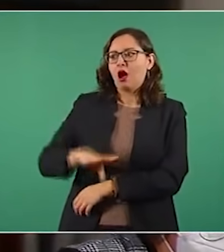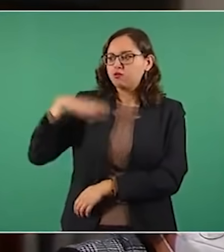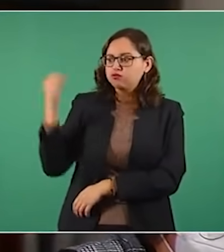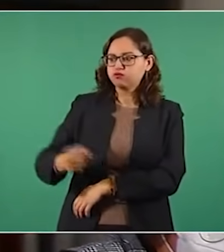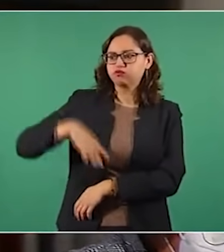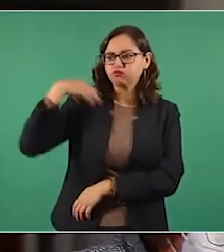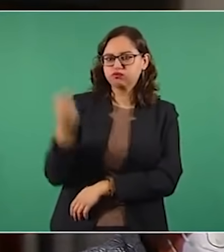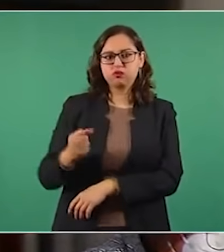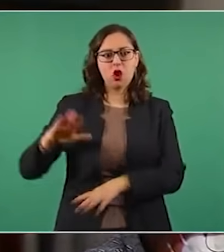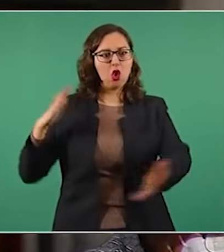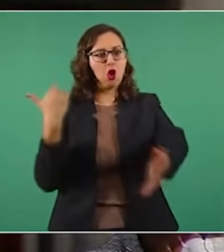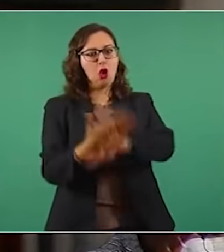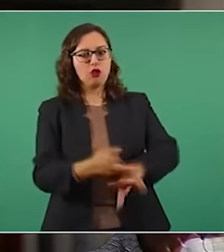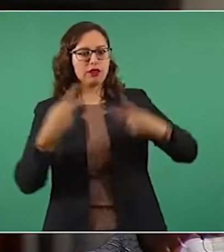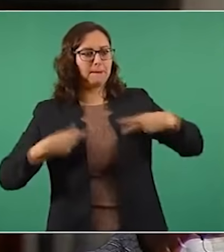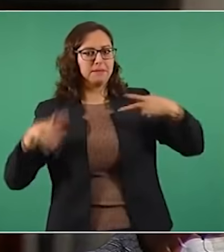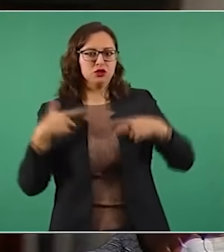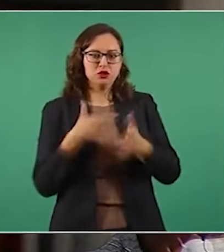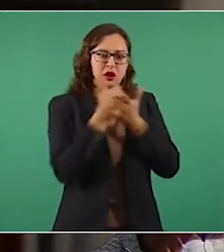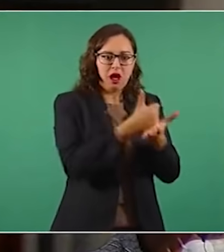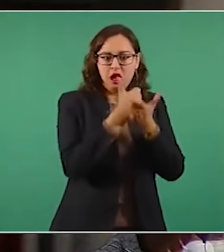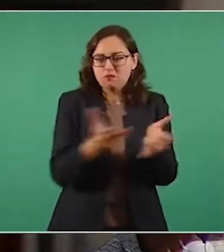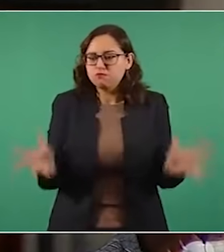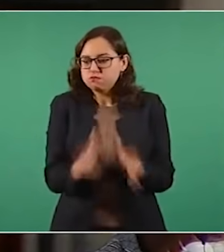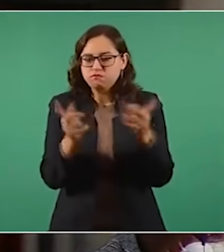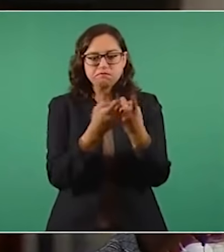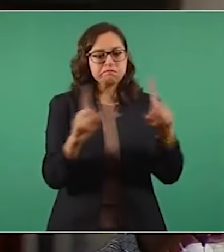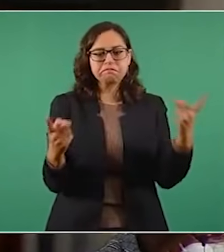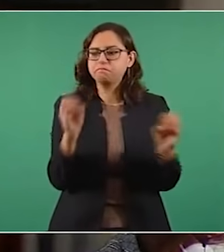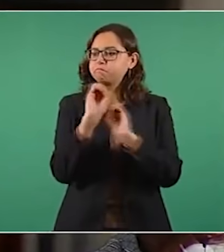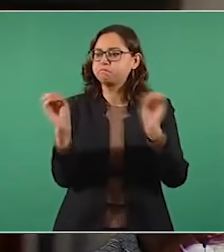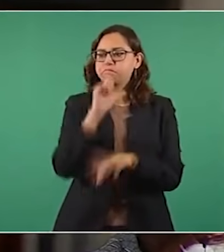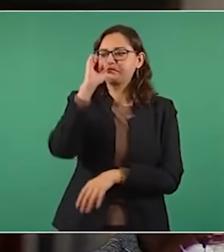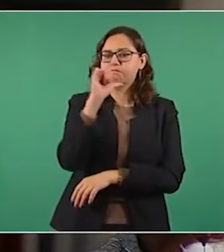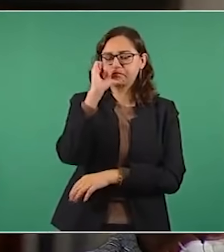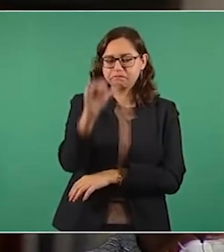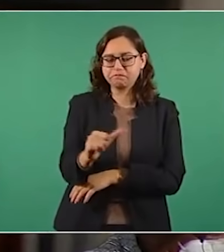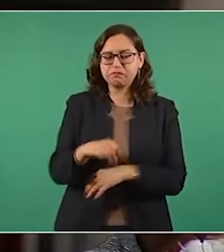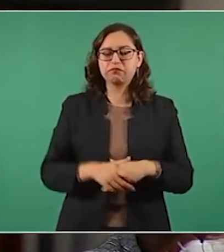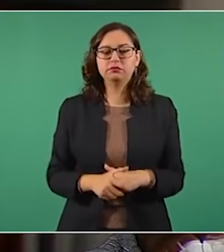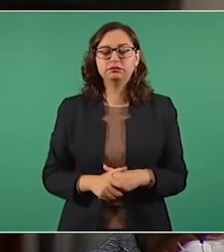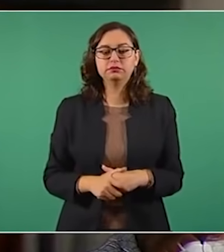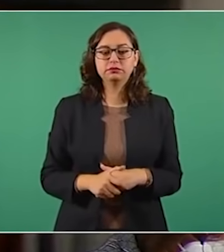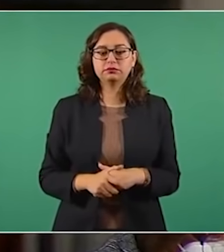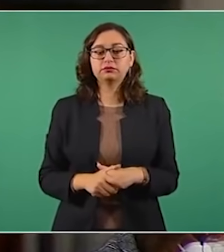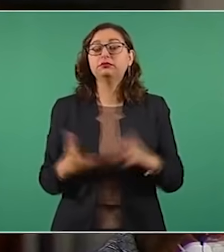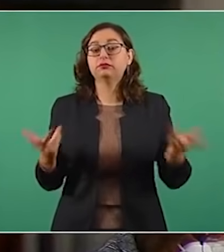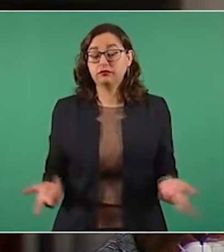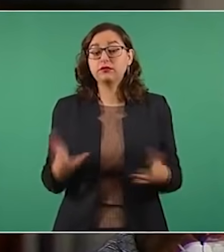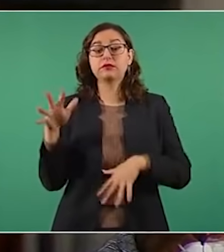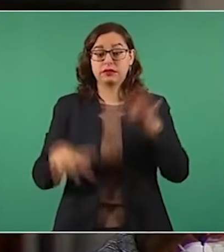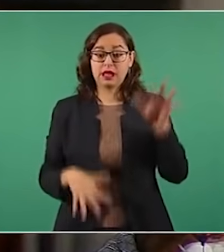porque no tienen un sentido social, no ayudan al desarrollo de las comunidades en las que ellos se encuentran, pagan en